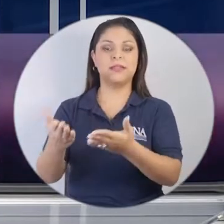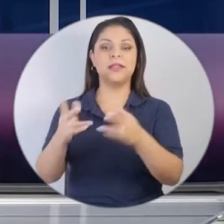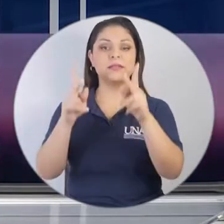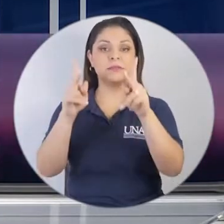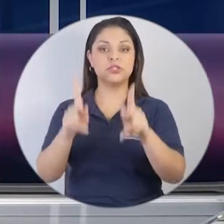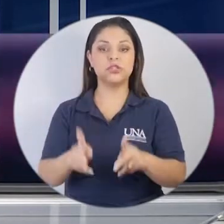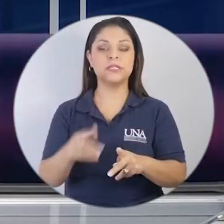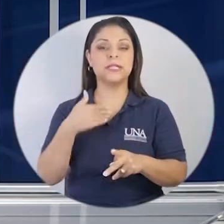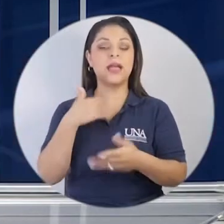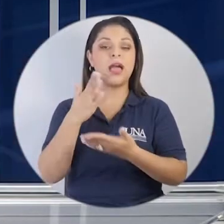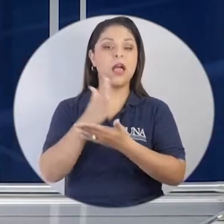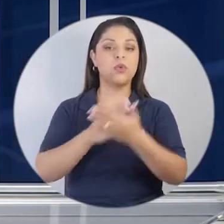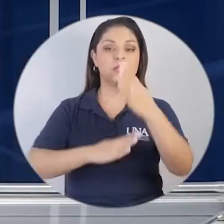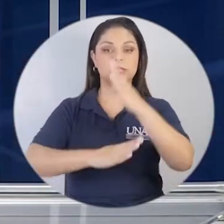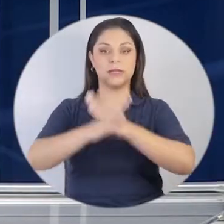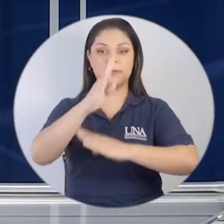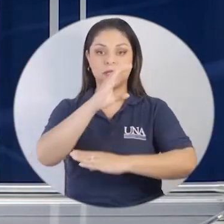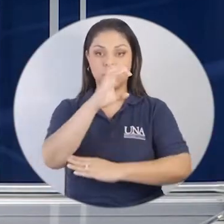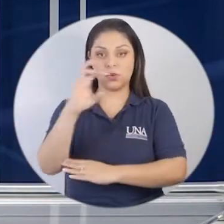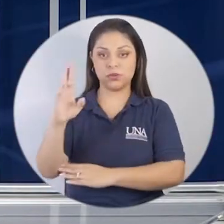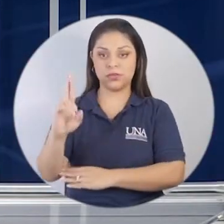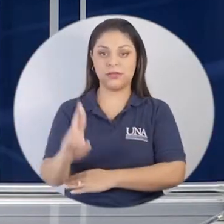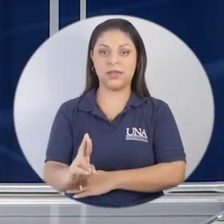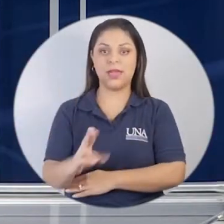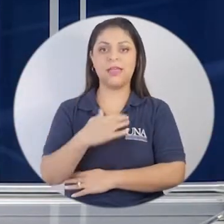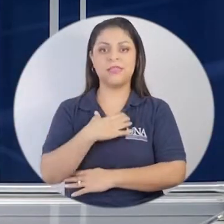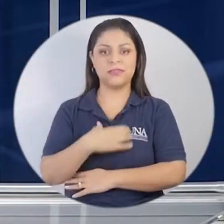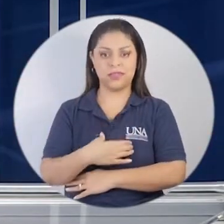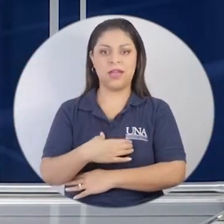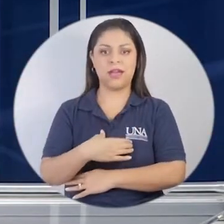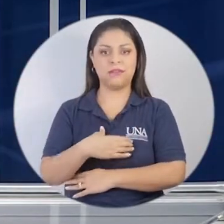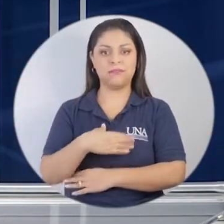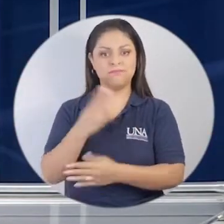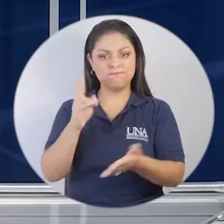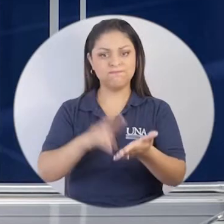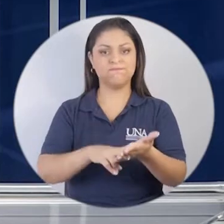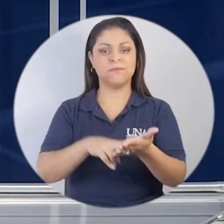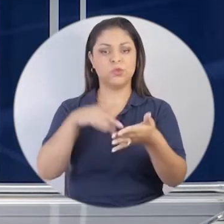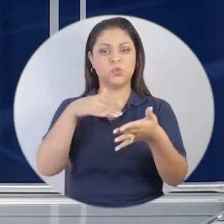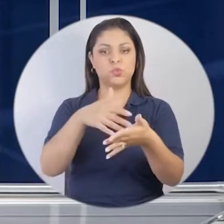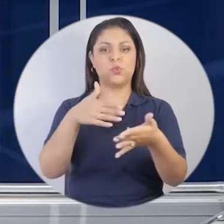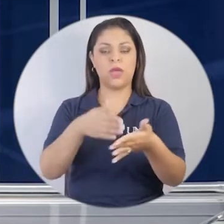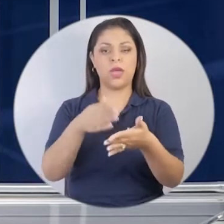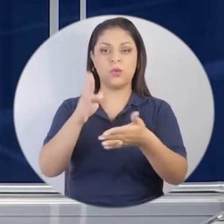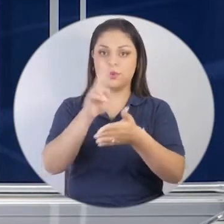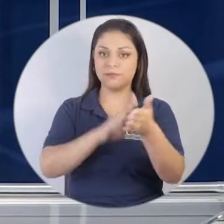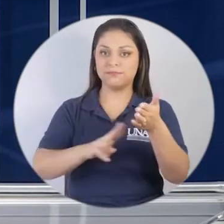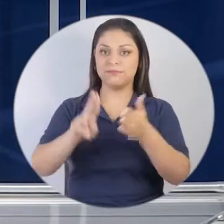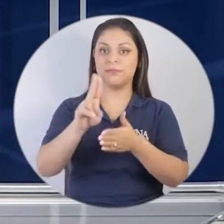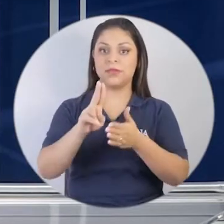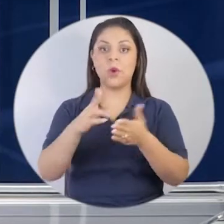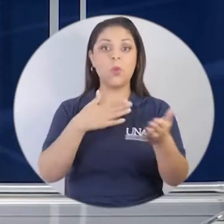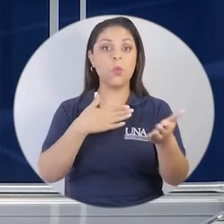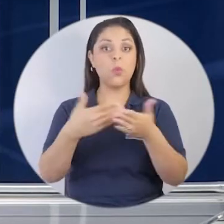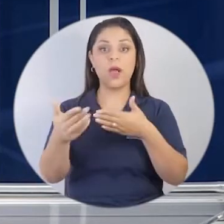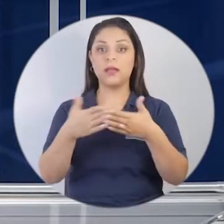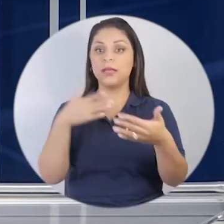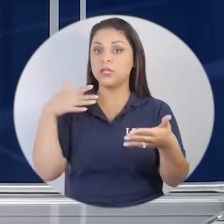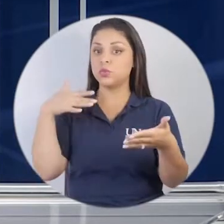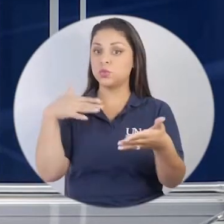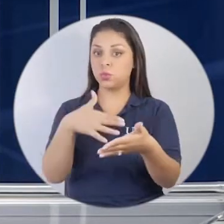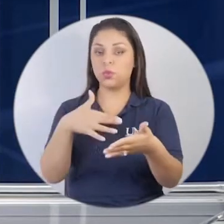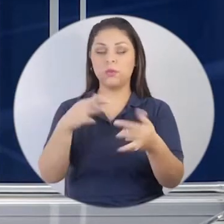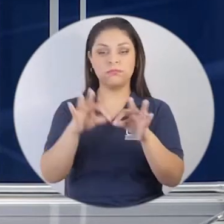personas que tienen alguna discapacidad en Costa Rica y que desean cursar estudios universitarios. Cualquier estudio que quieran cruzar es